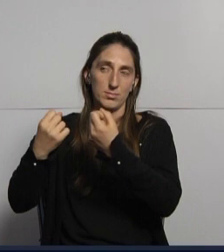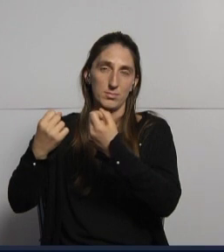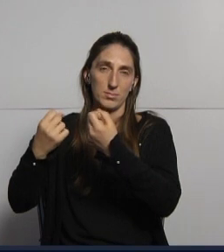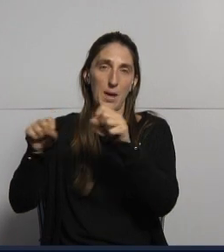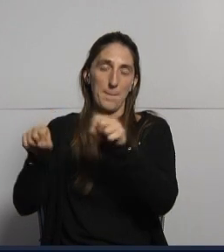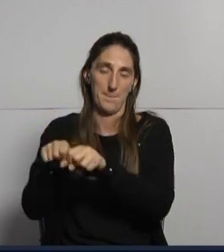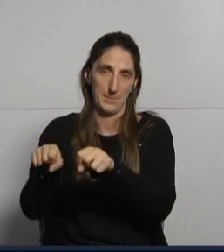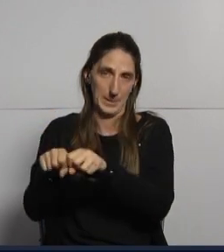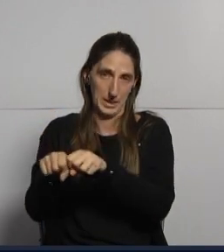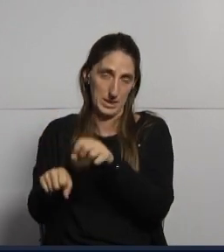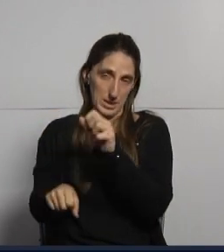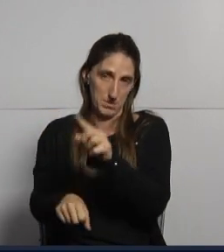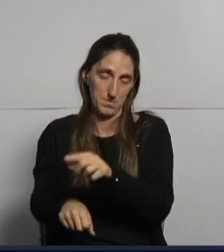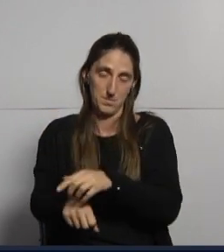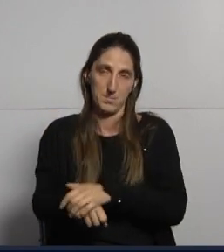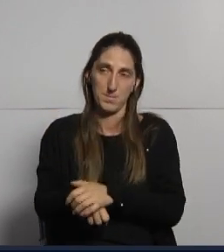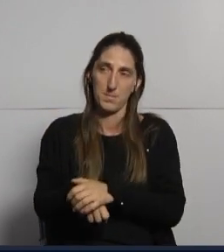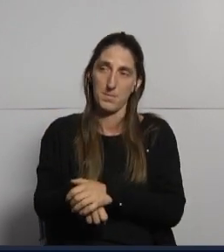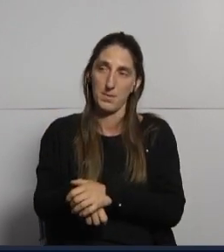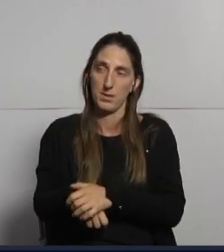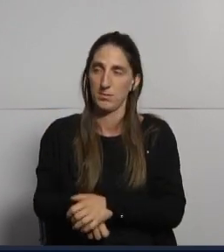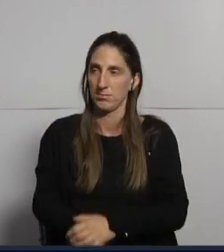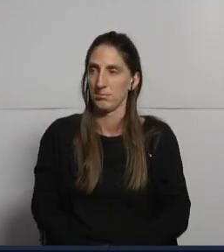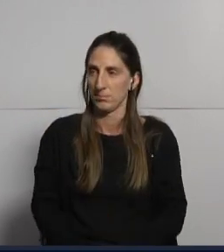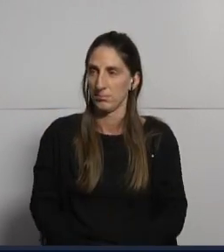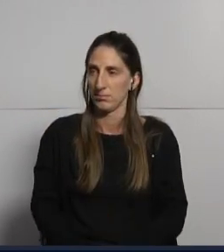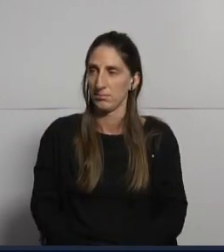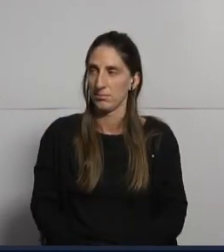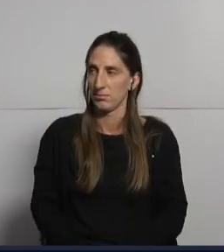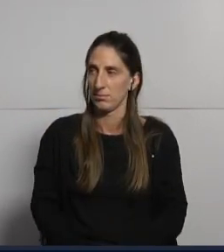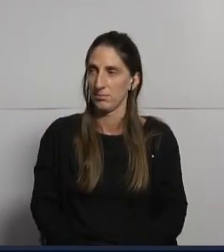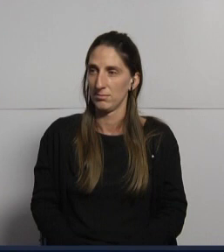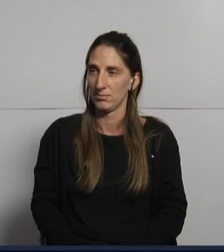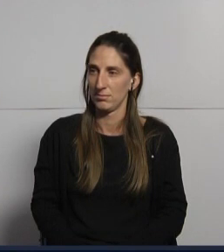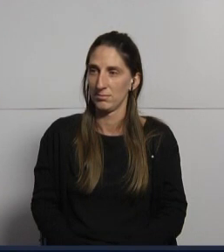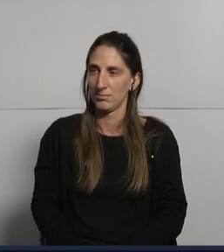su prima. Si expandimos a la prima,